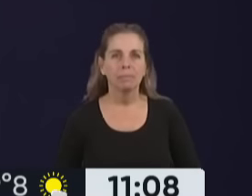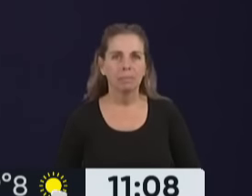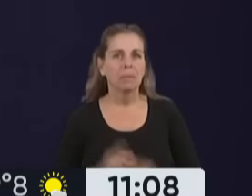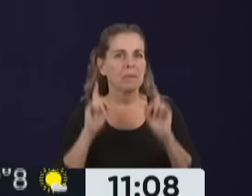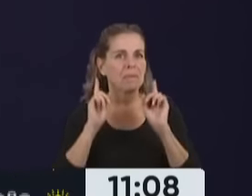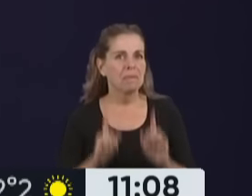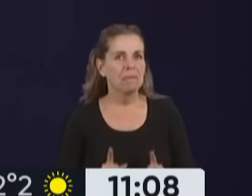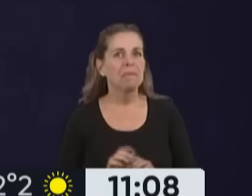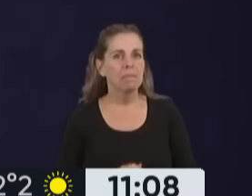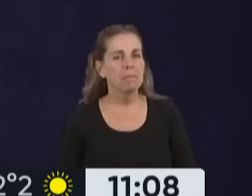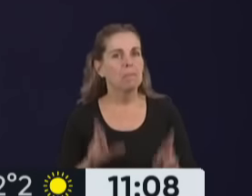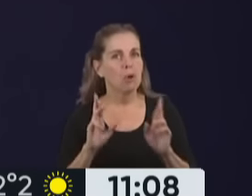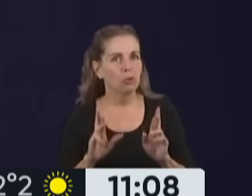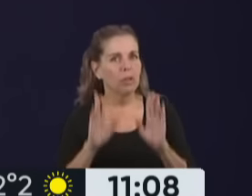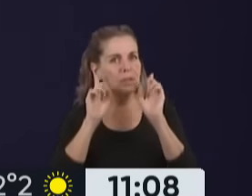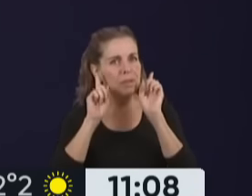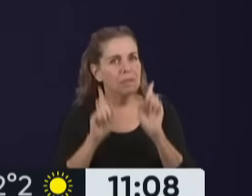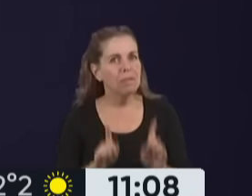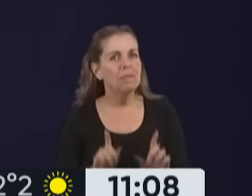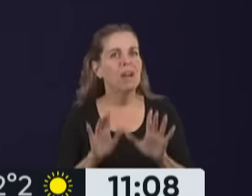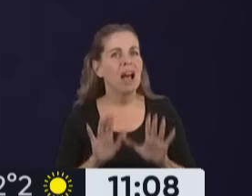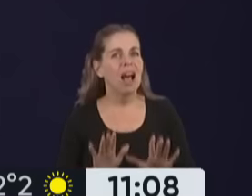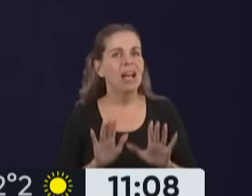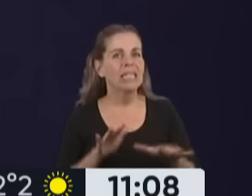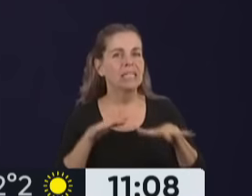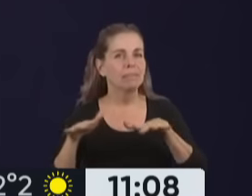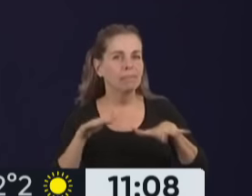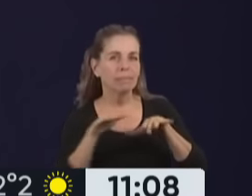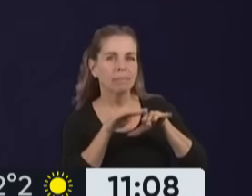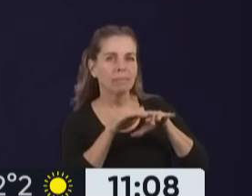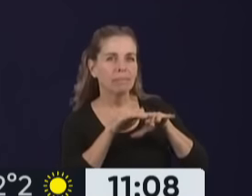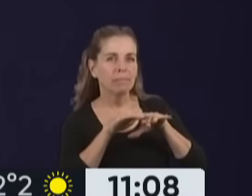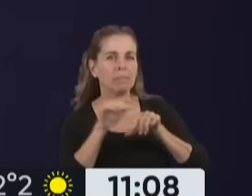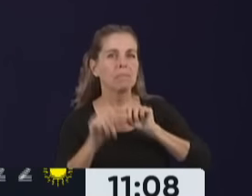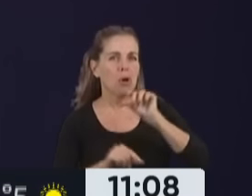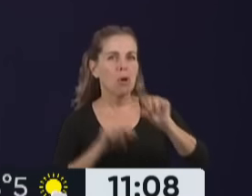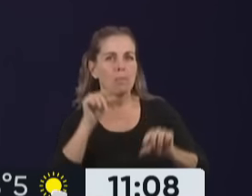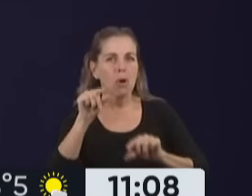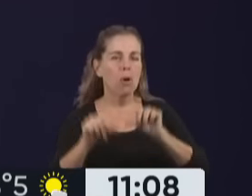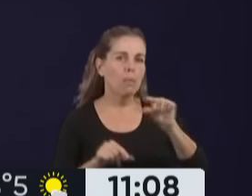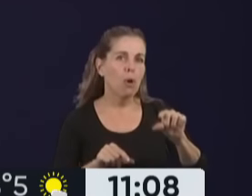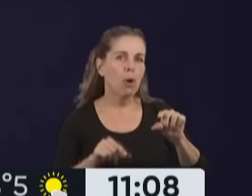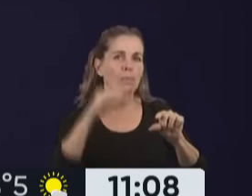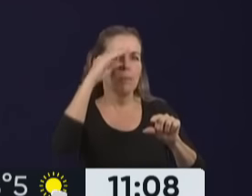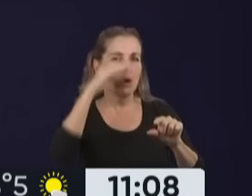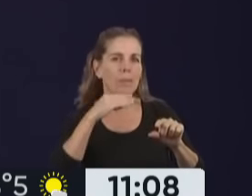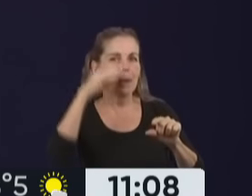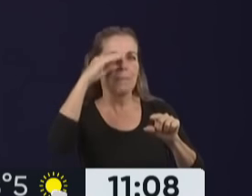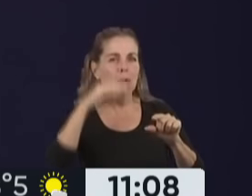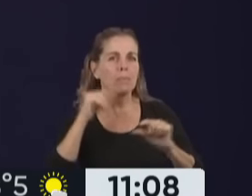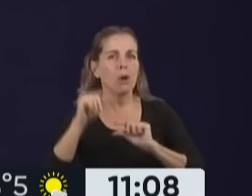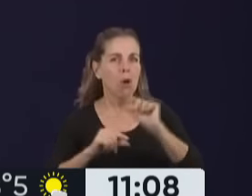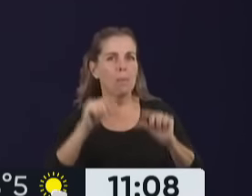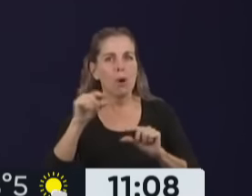seguimos por suerte en esta línea de cada mes que pasa, cada mes que vemos